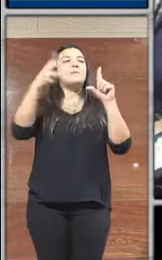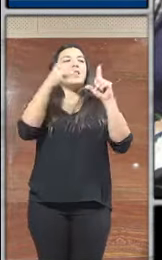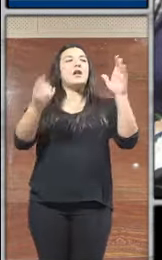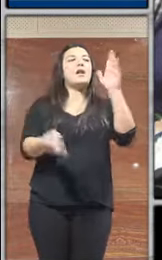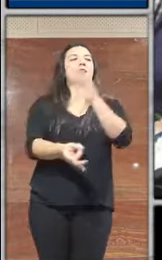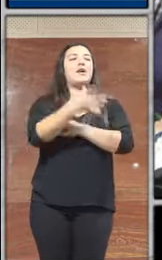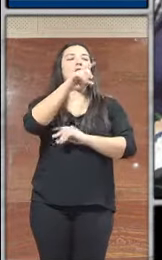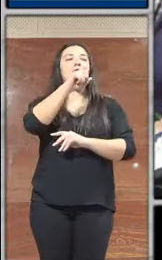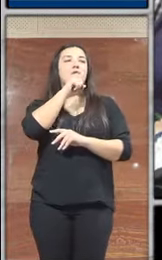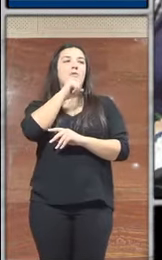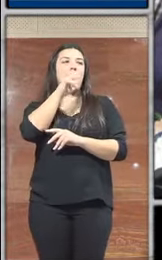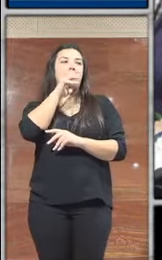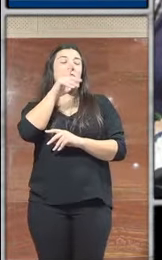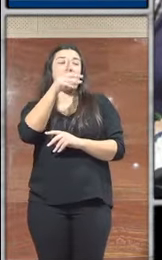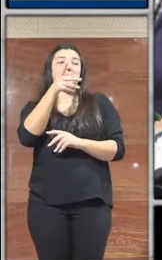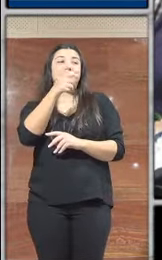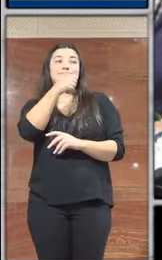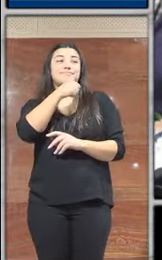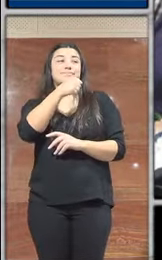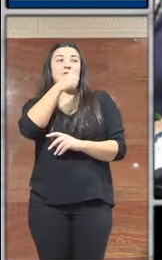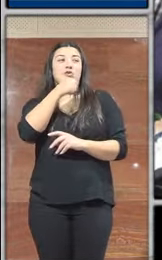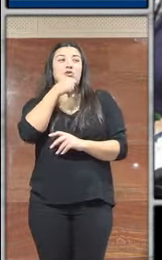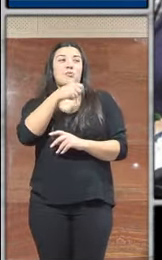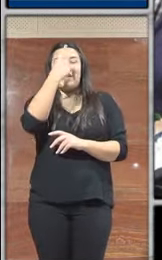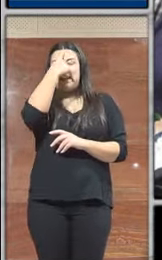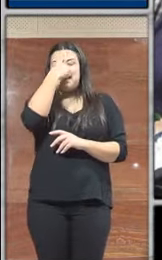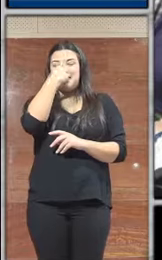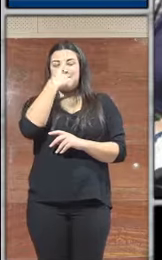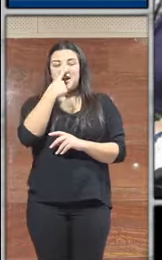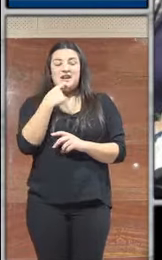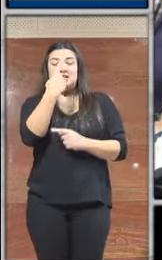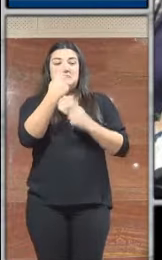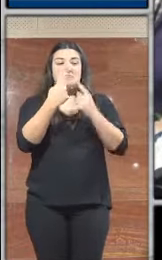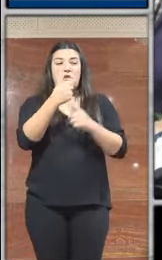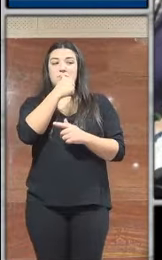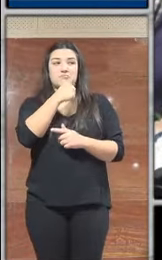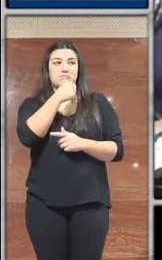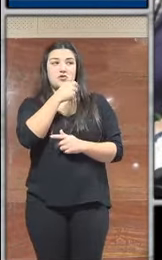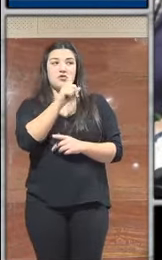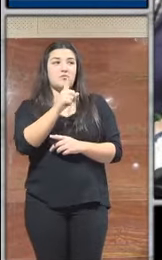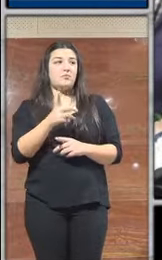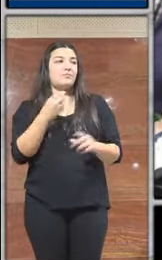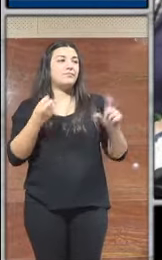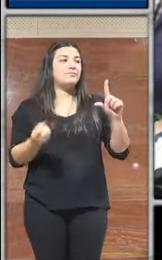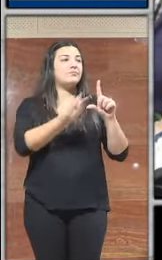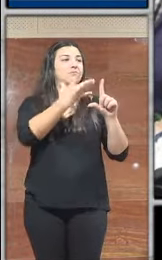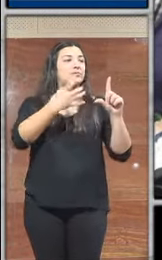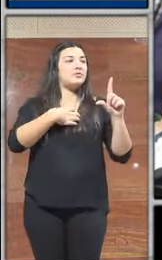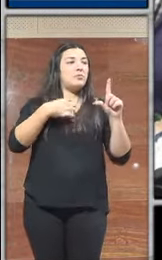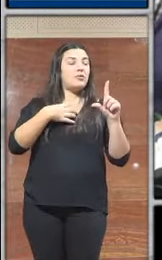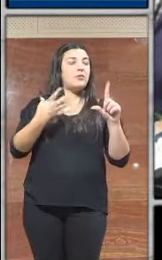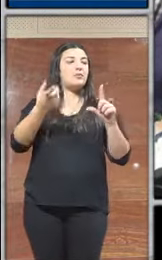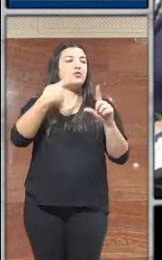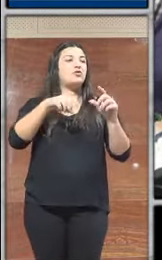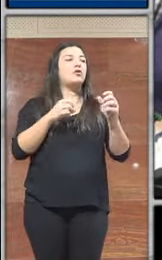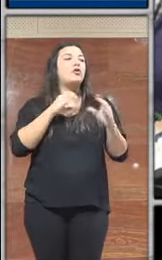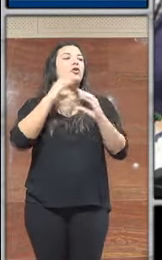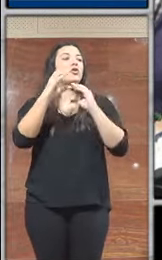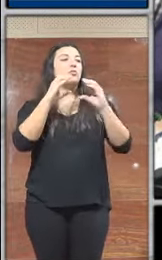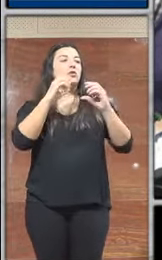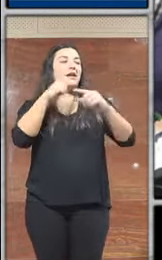soportan ciertos formatos de imágenes o sea nosotros hicimos este proyecto de esta manera y tenemos que comunicar a través de